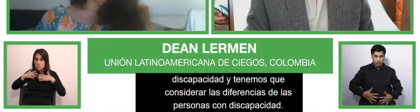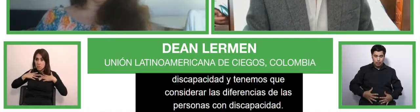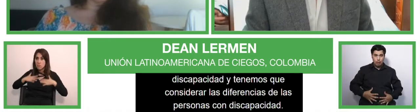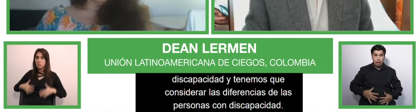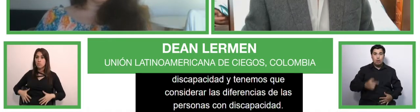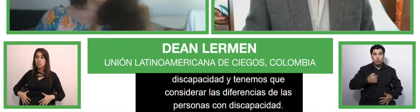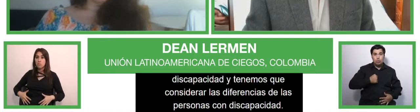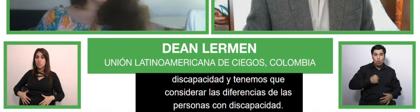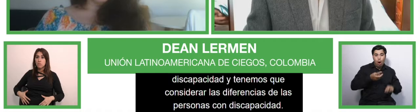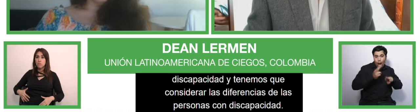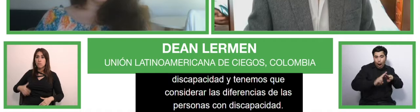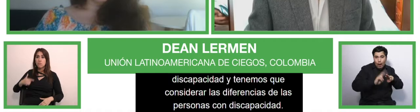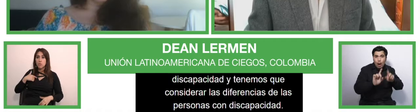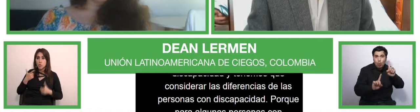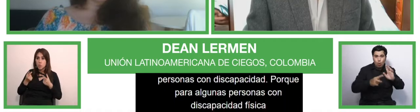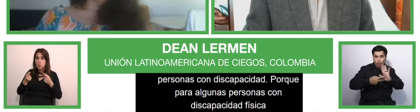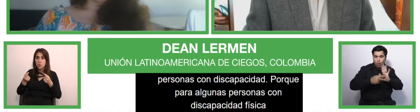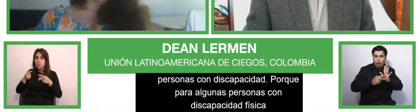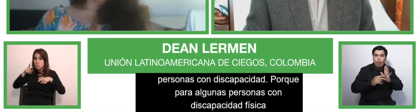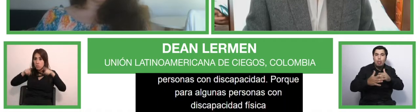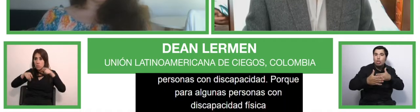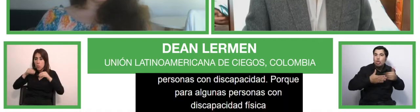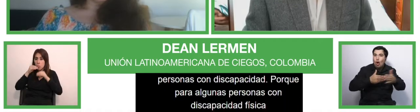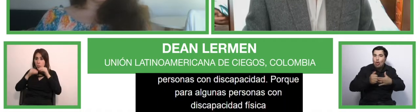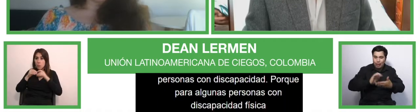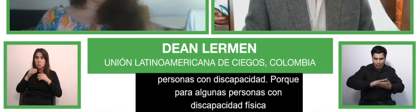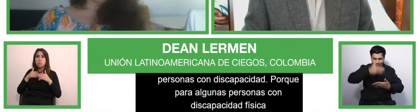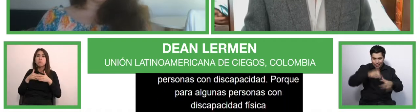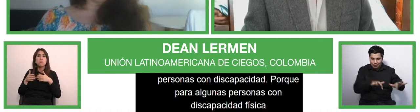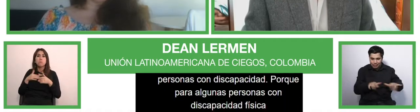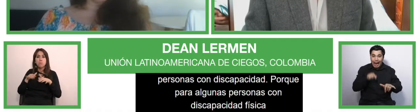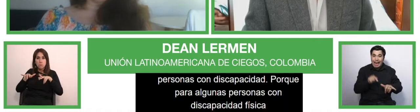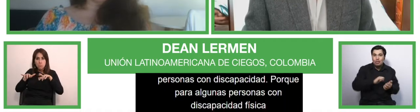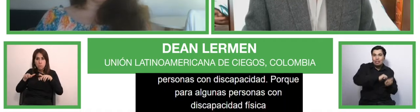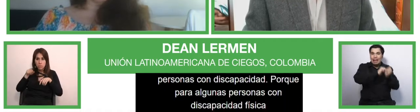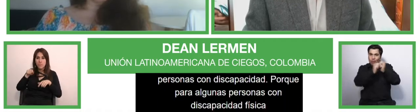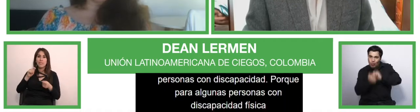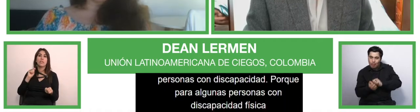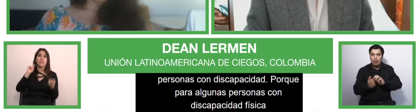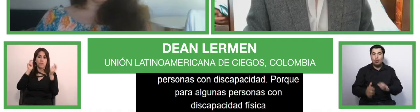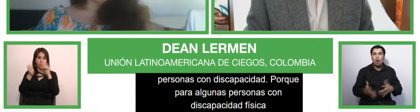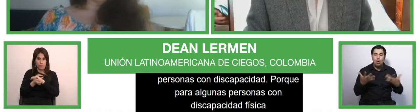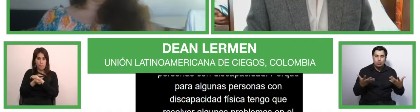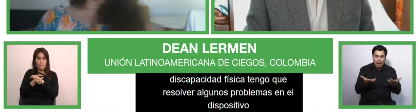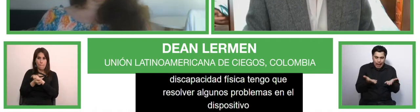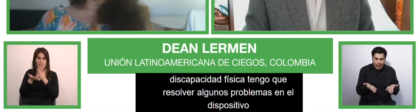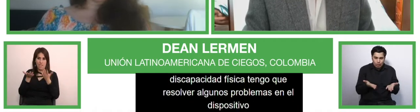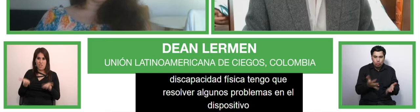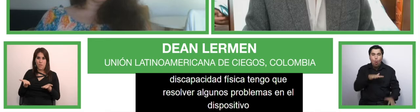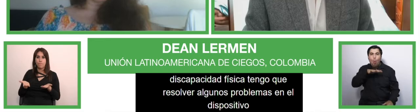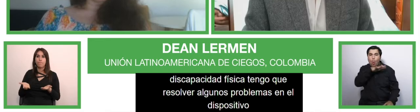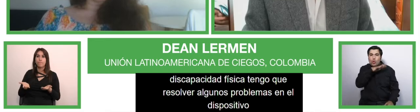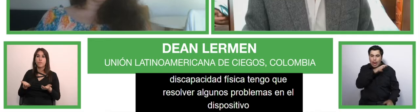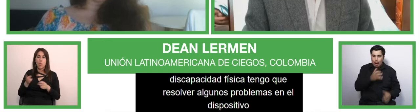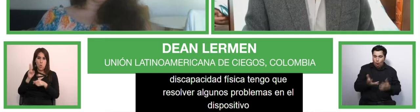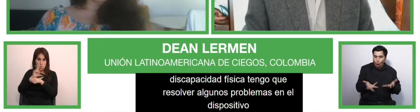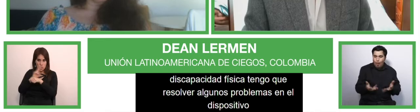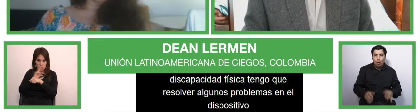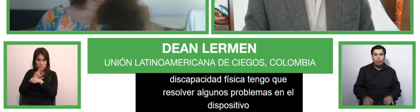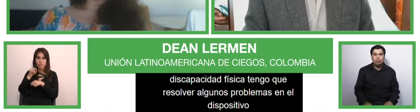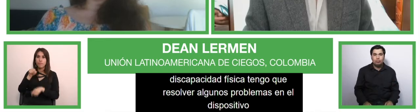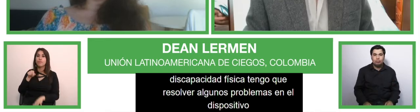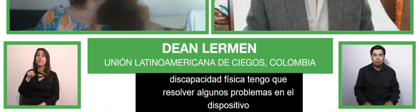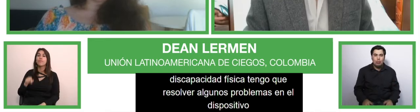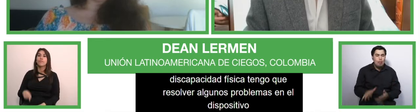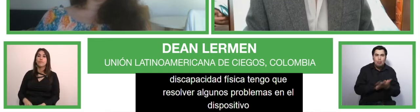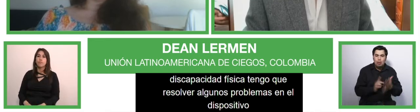algunos problemas, es en el dispositivo como dispositivo digital, o sea, la usabilidad del dispositivo. ¿Sí? Si